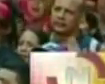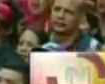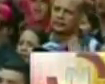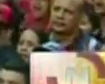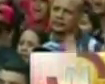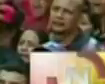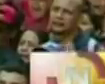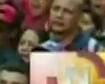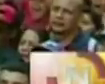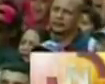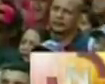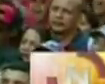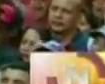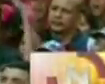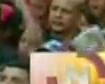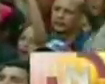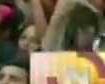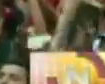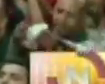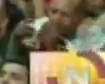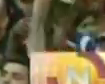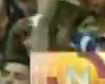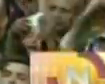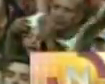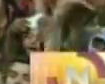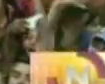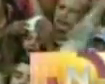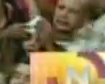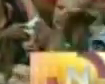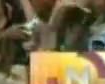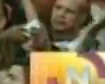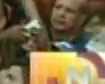camarada Tarek El Aissami.